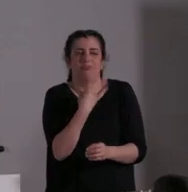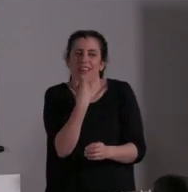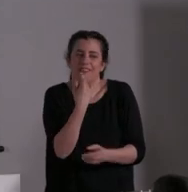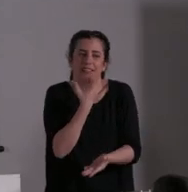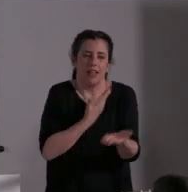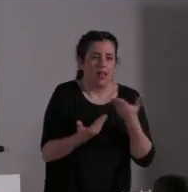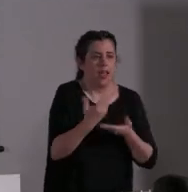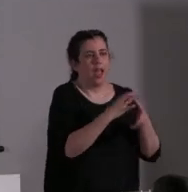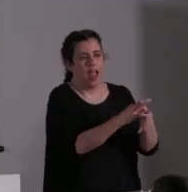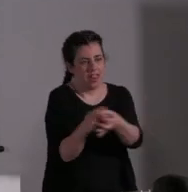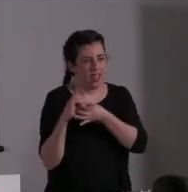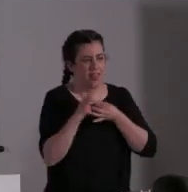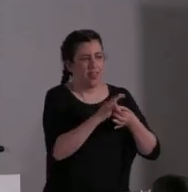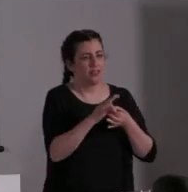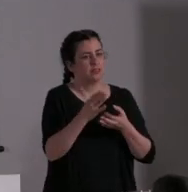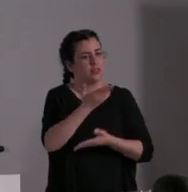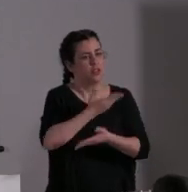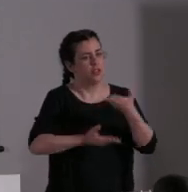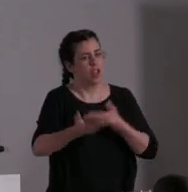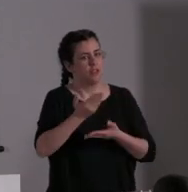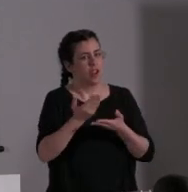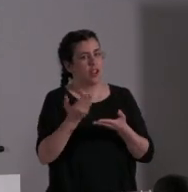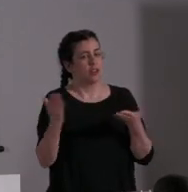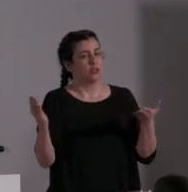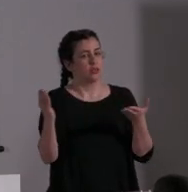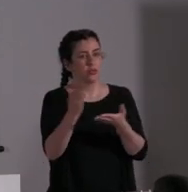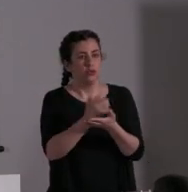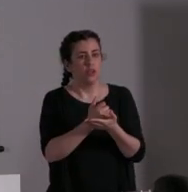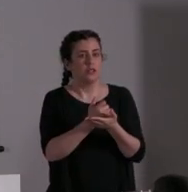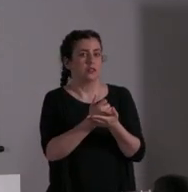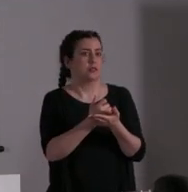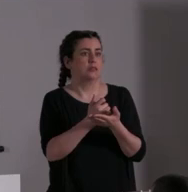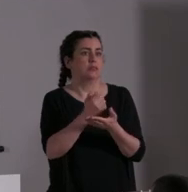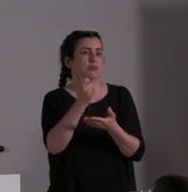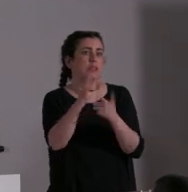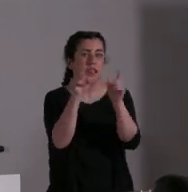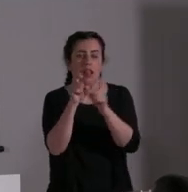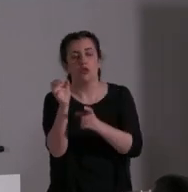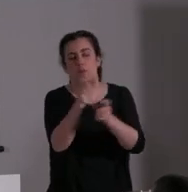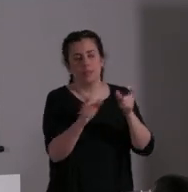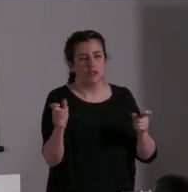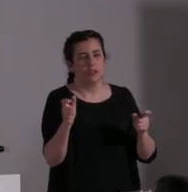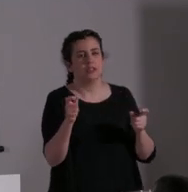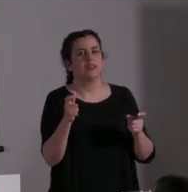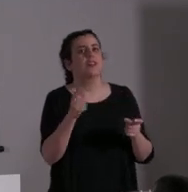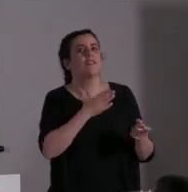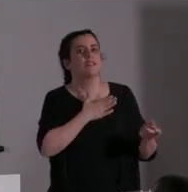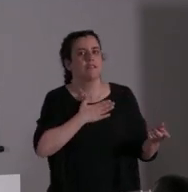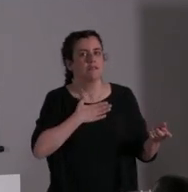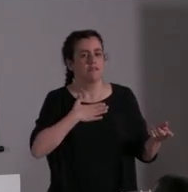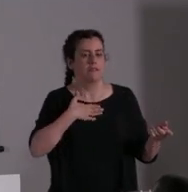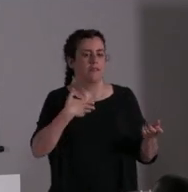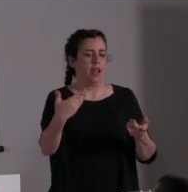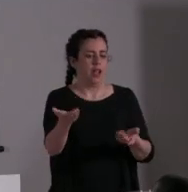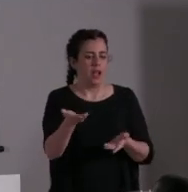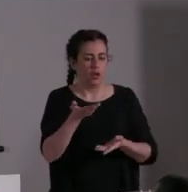necesitamos aliados, colaborar con todos aquellos que estén dispuestos en ayudarnos a impulsar, a